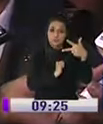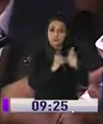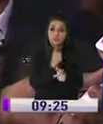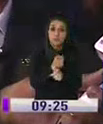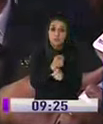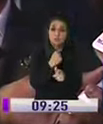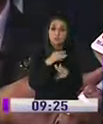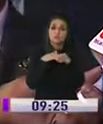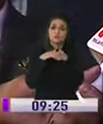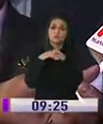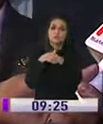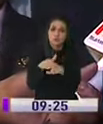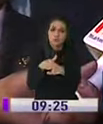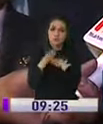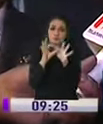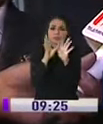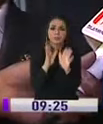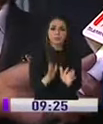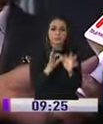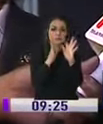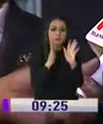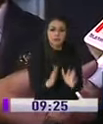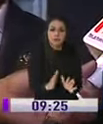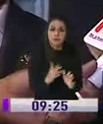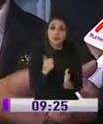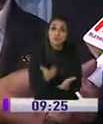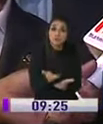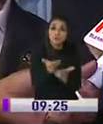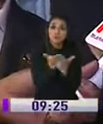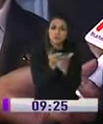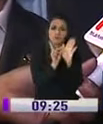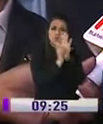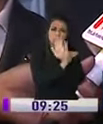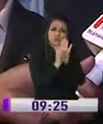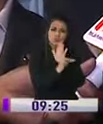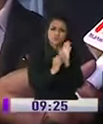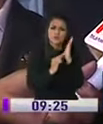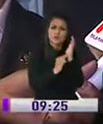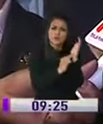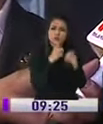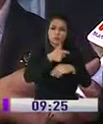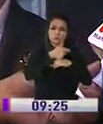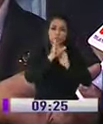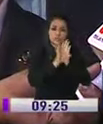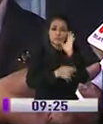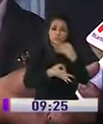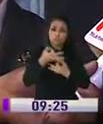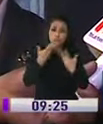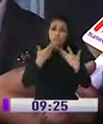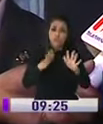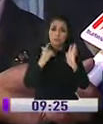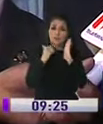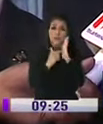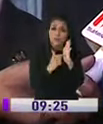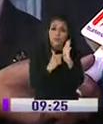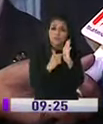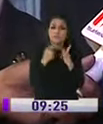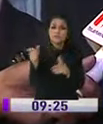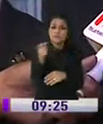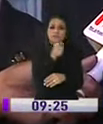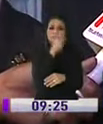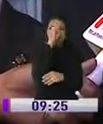que respaldamos a los compañeros y compañeras que han presentado algunos recursos en la Corte Constitucional, como son los amicus